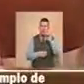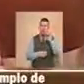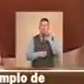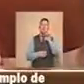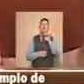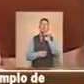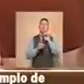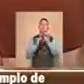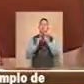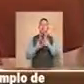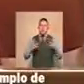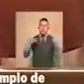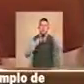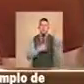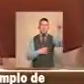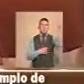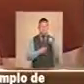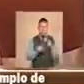Naciones Unidas,